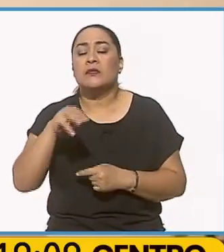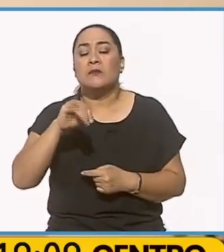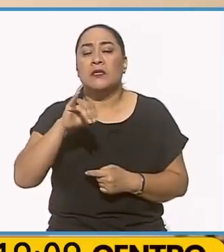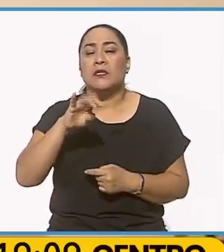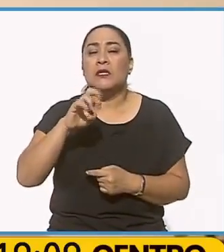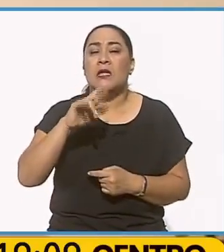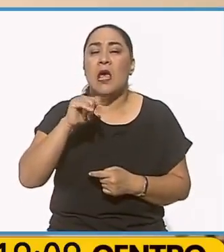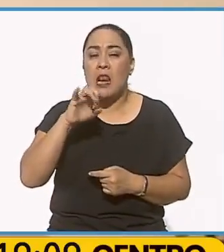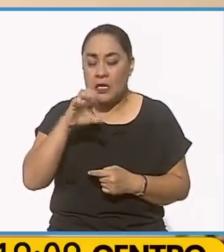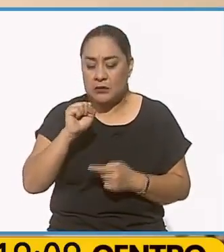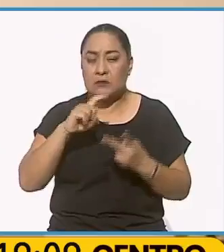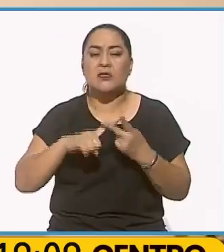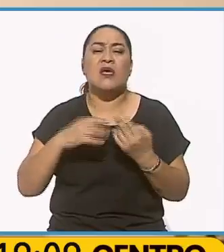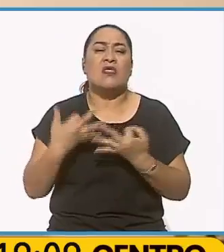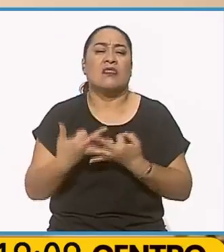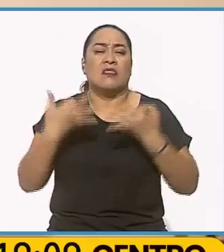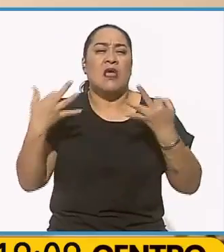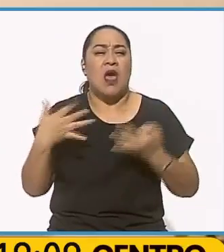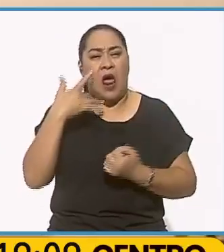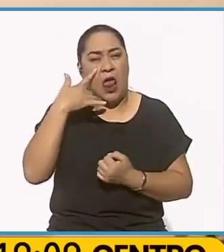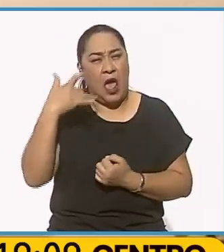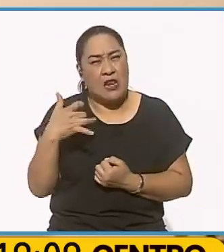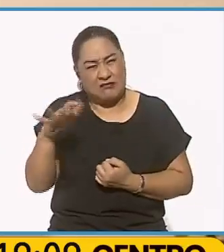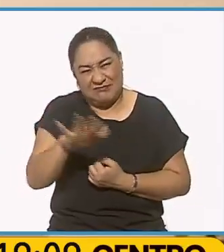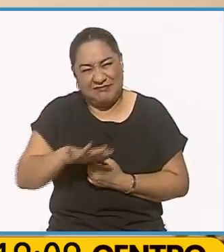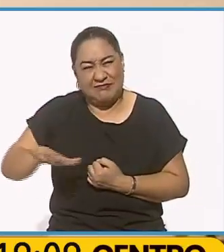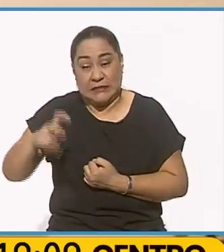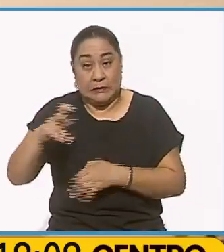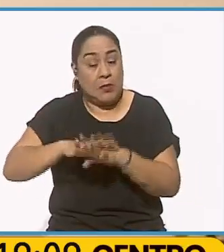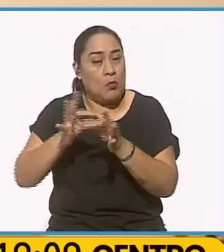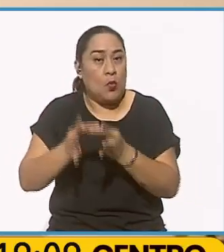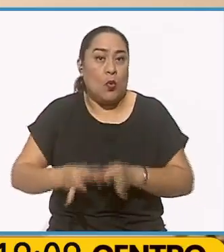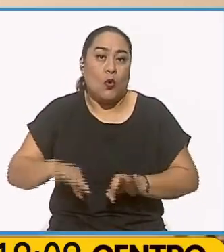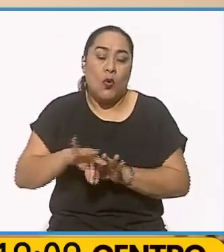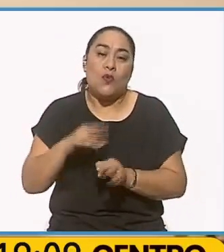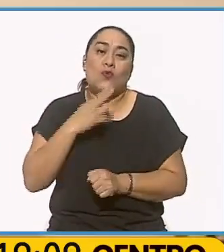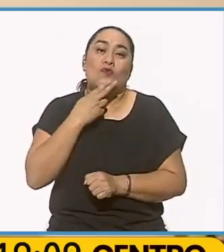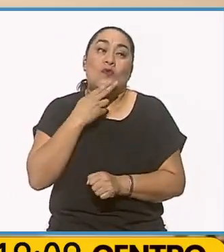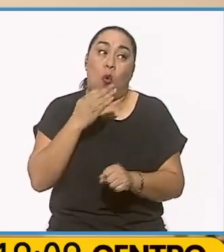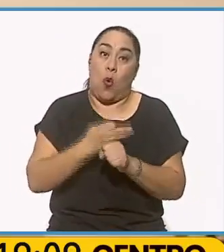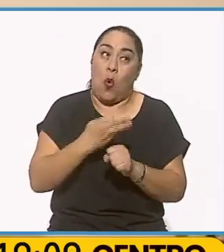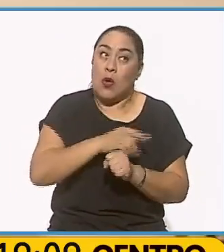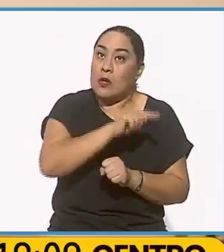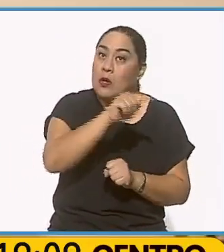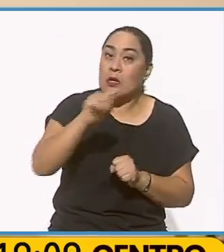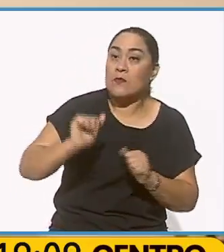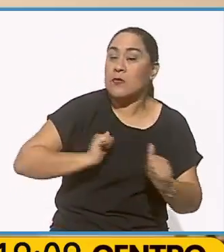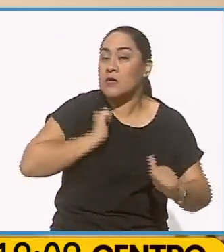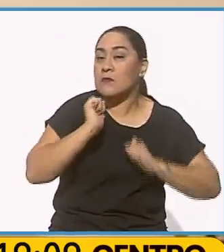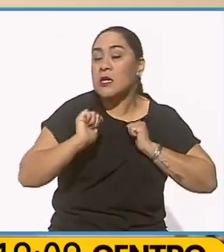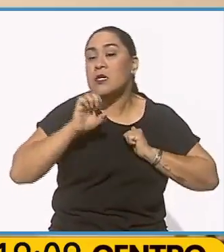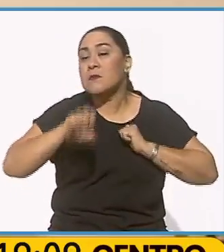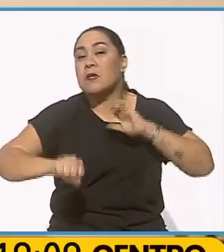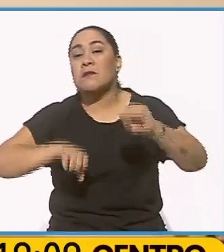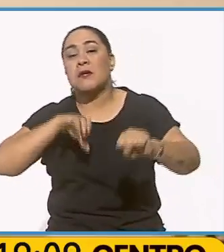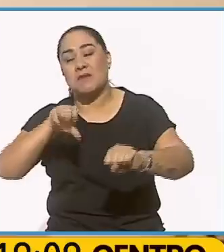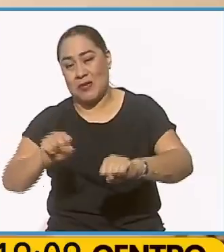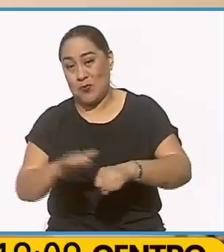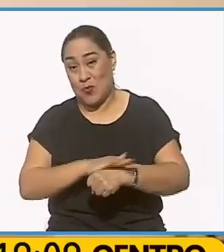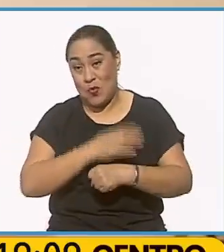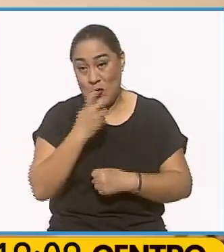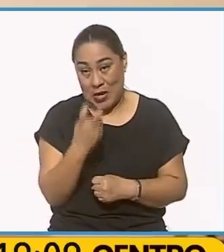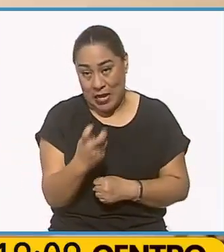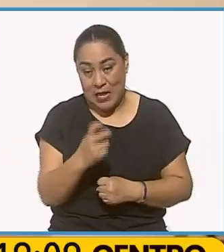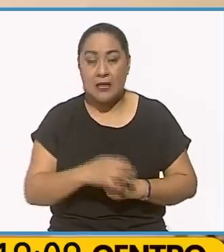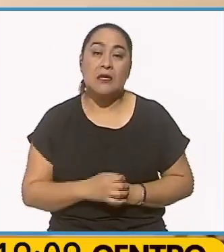tierras raras, elementos que son muy importantes en este momento de disputa geopolítica a nivel planetario, y que